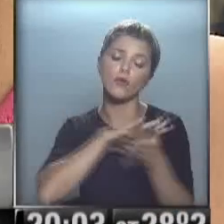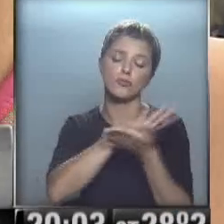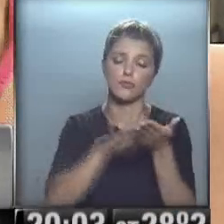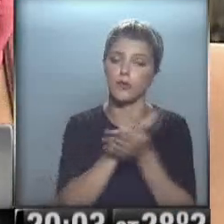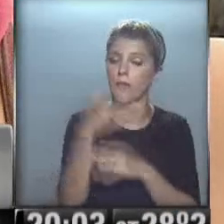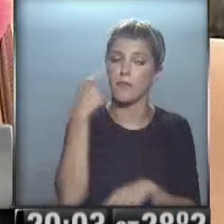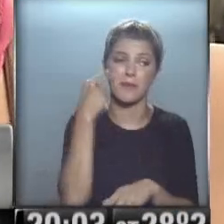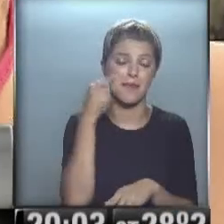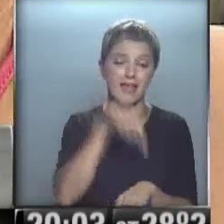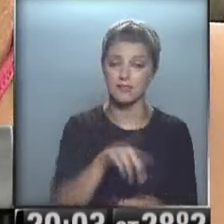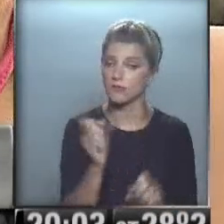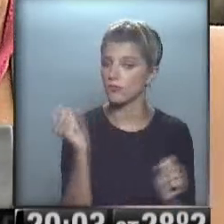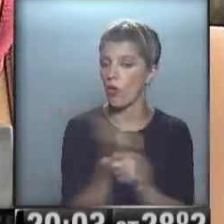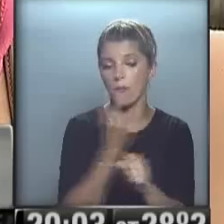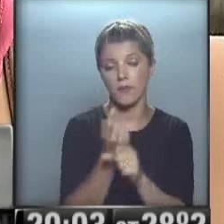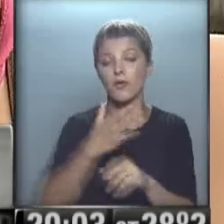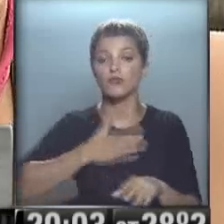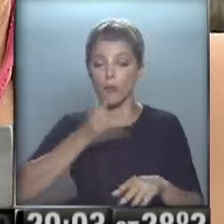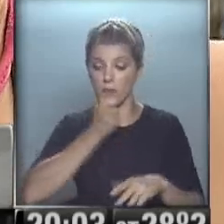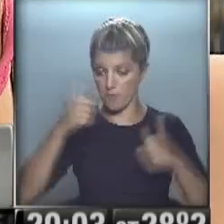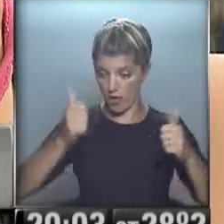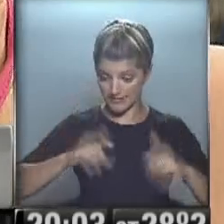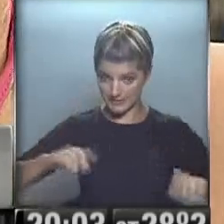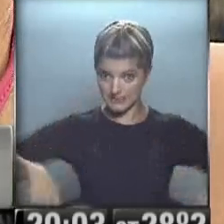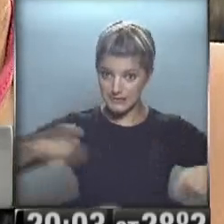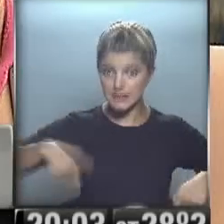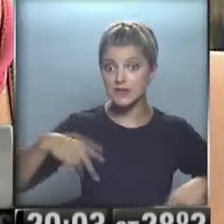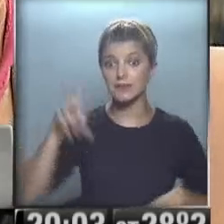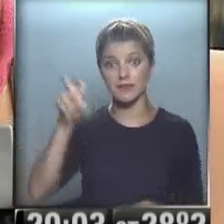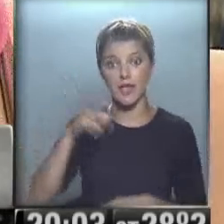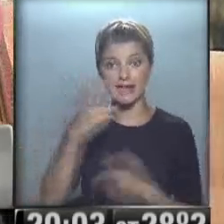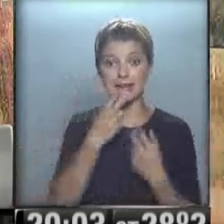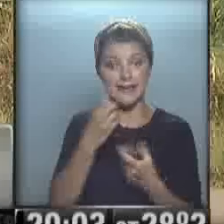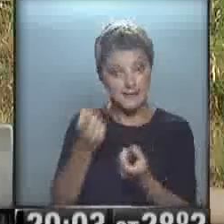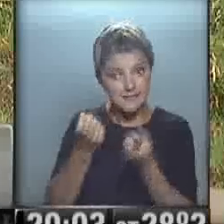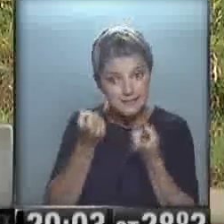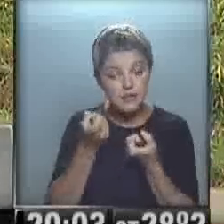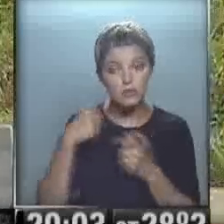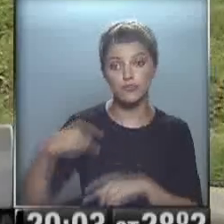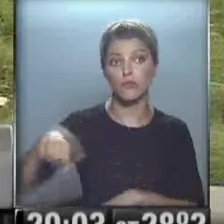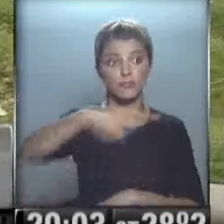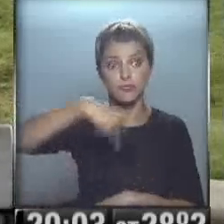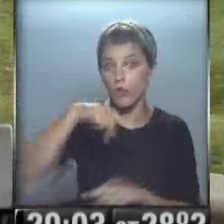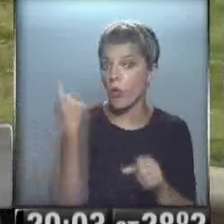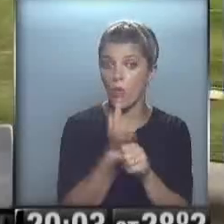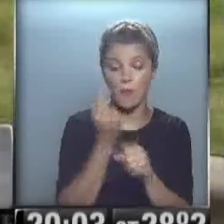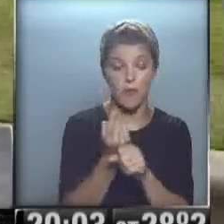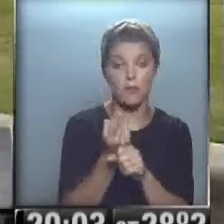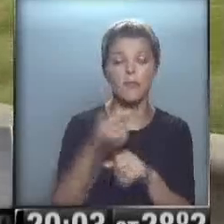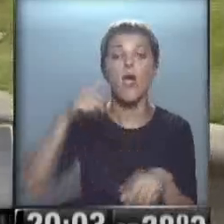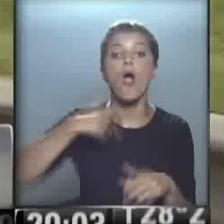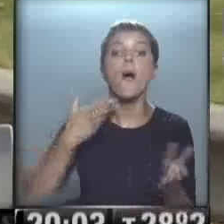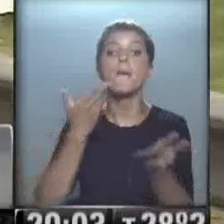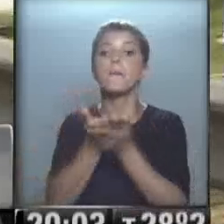vivir más eh yo tengo que cargar la Silla a batería con 220 vol y no lo puedo cargar para andar todo el día los reclamos nos